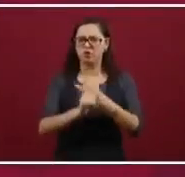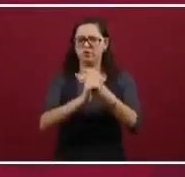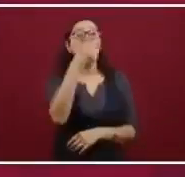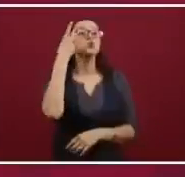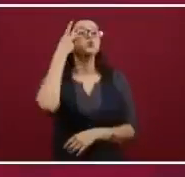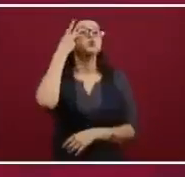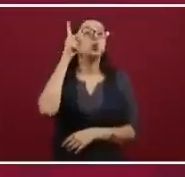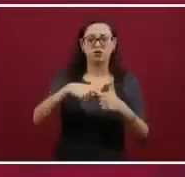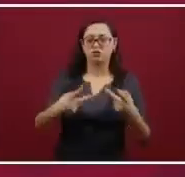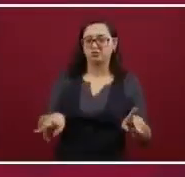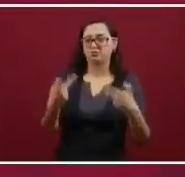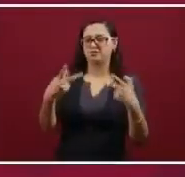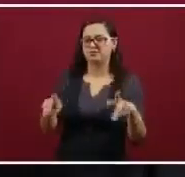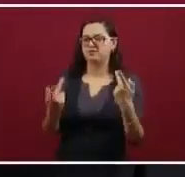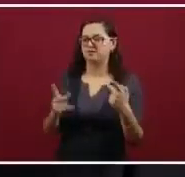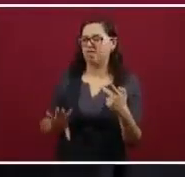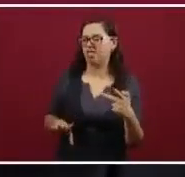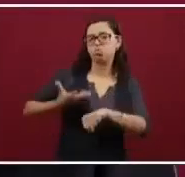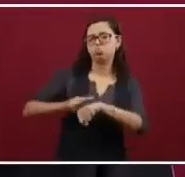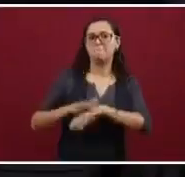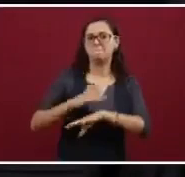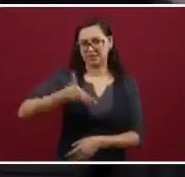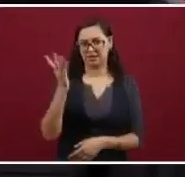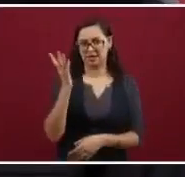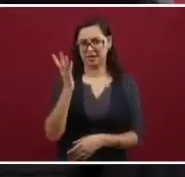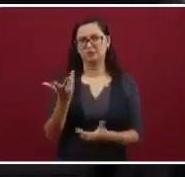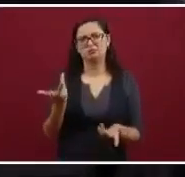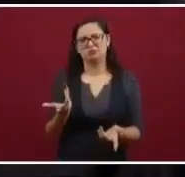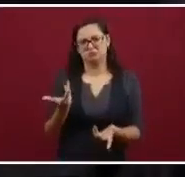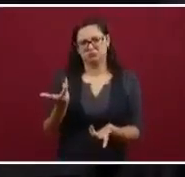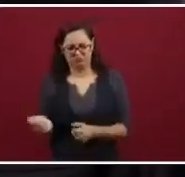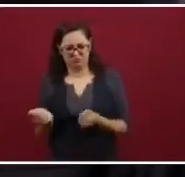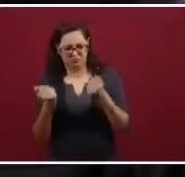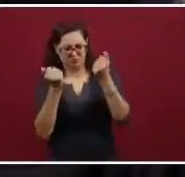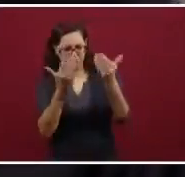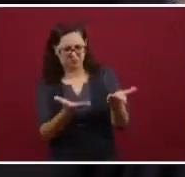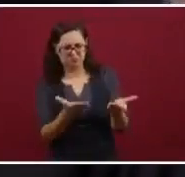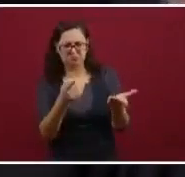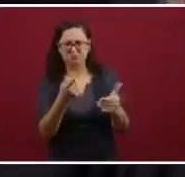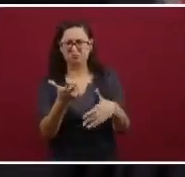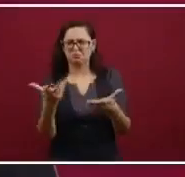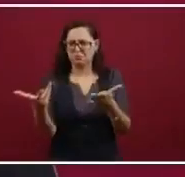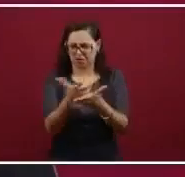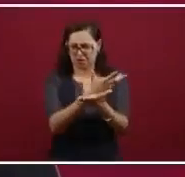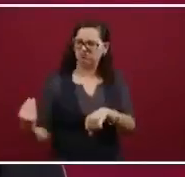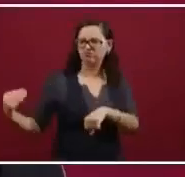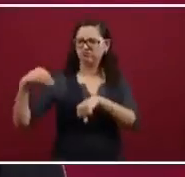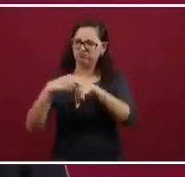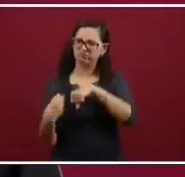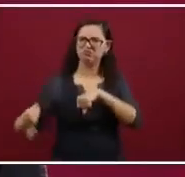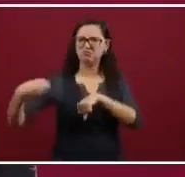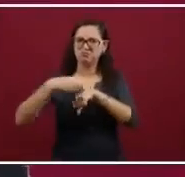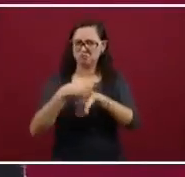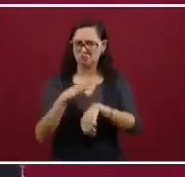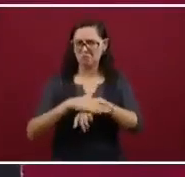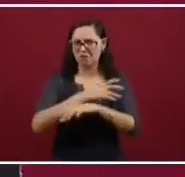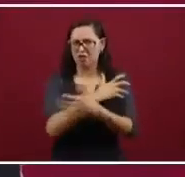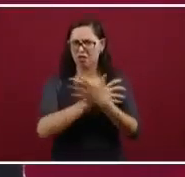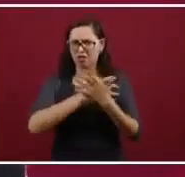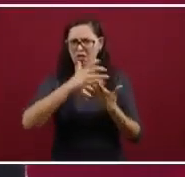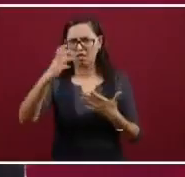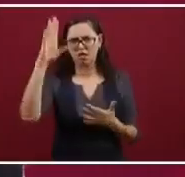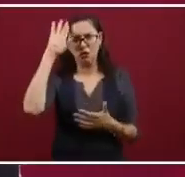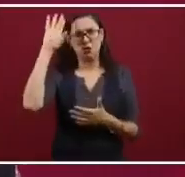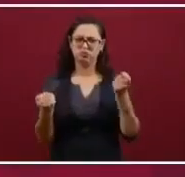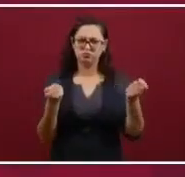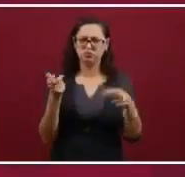no abuse, que si se le entrega un precio, que no tenga ganancias excesivas, fuera